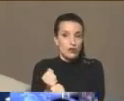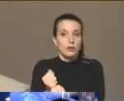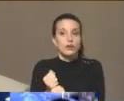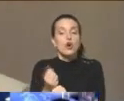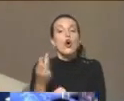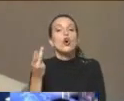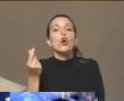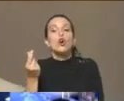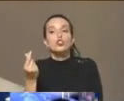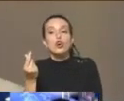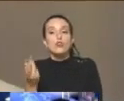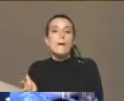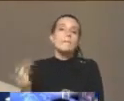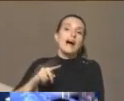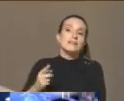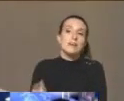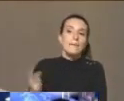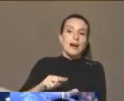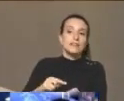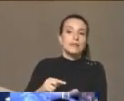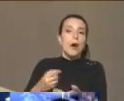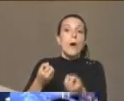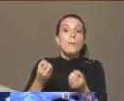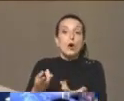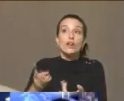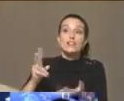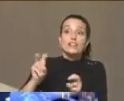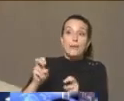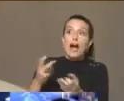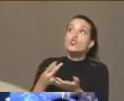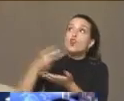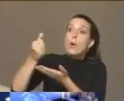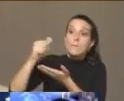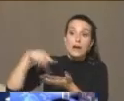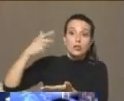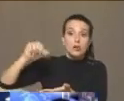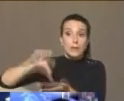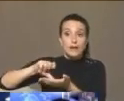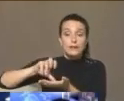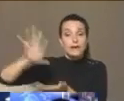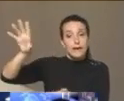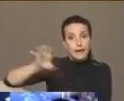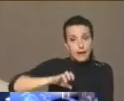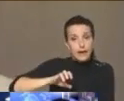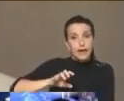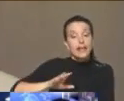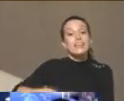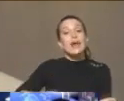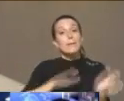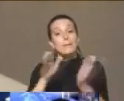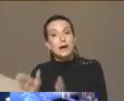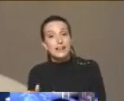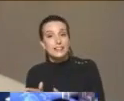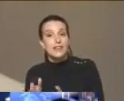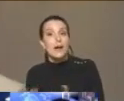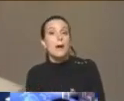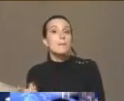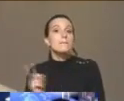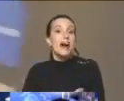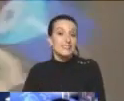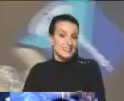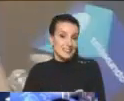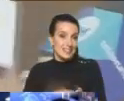costos extraordinarios que vamos a tener por importar combustible y los costos financieros que va a implicar tener un stock mayor del que querríamos